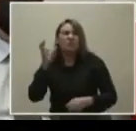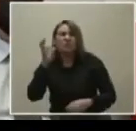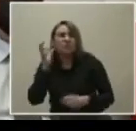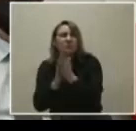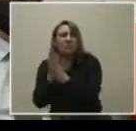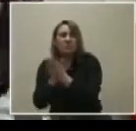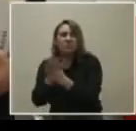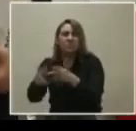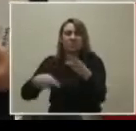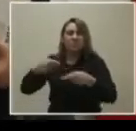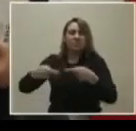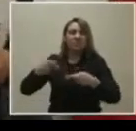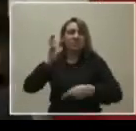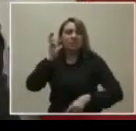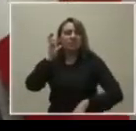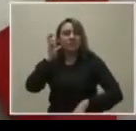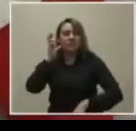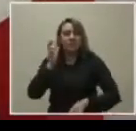poquito más aquí, mira, seguidito.